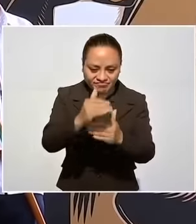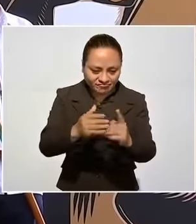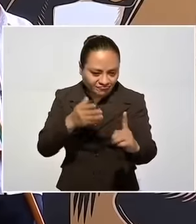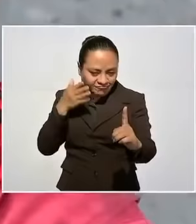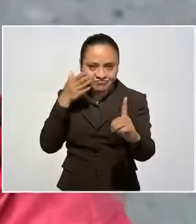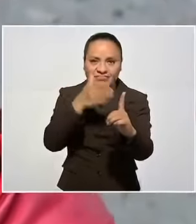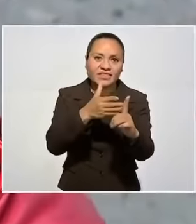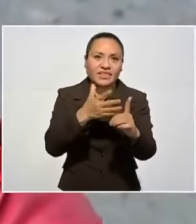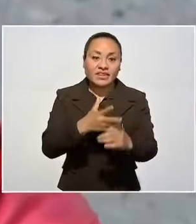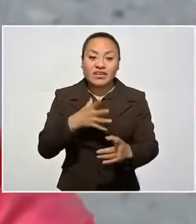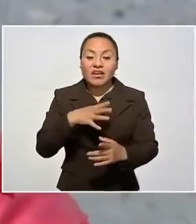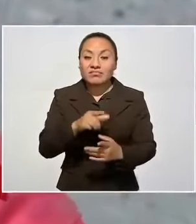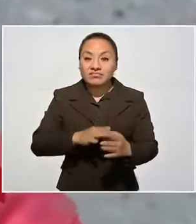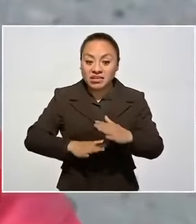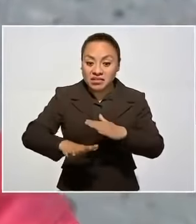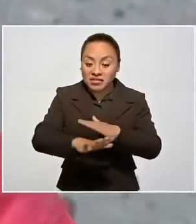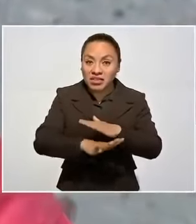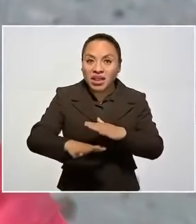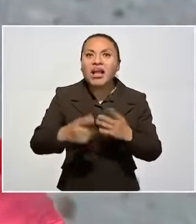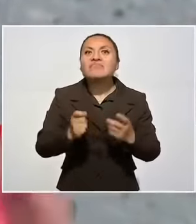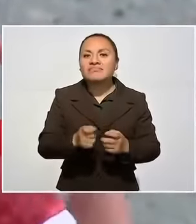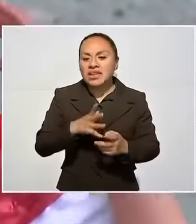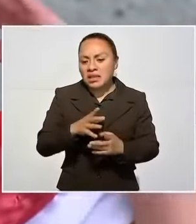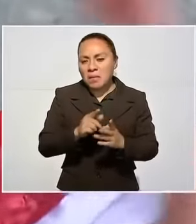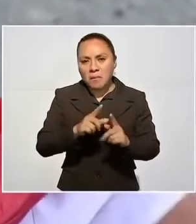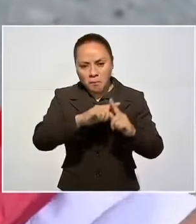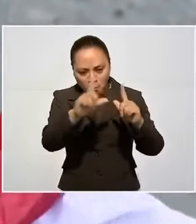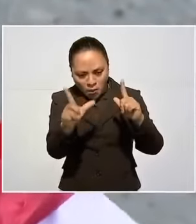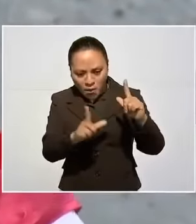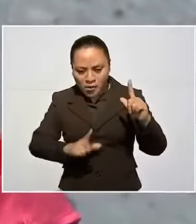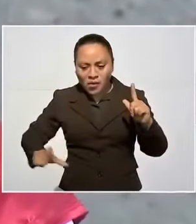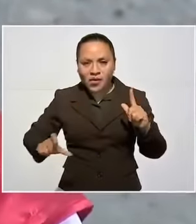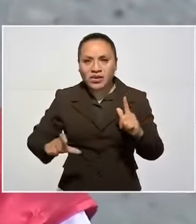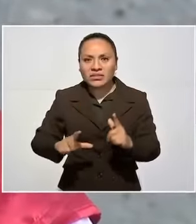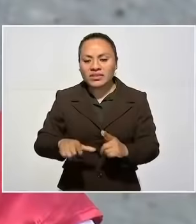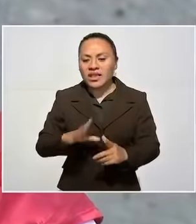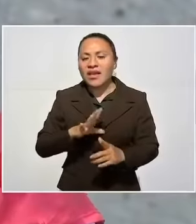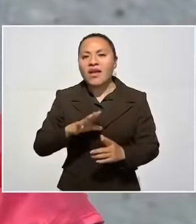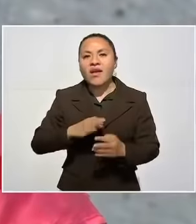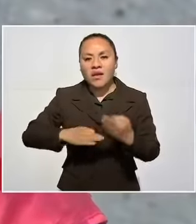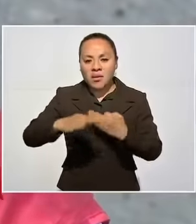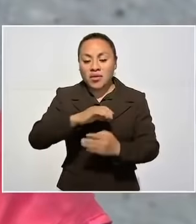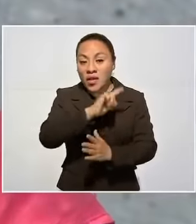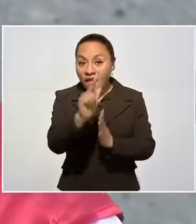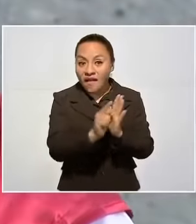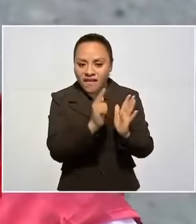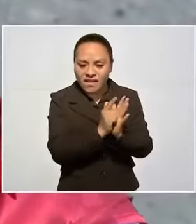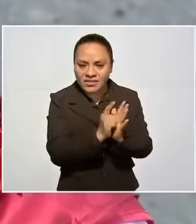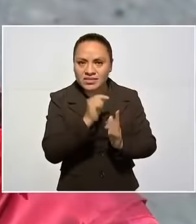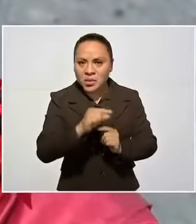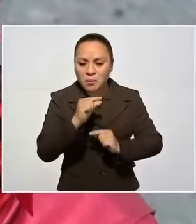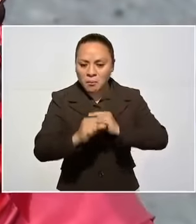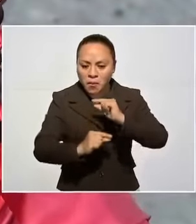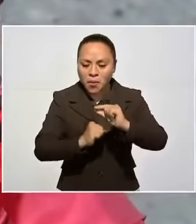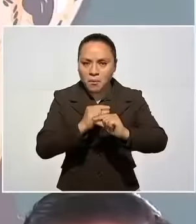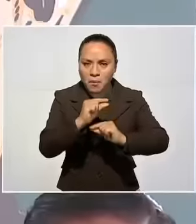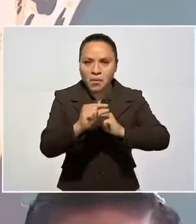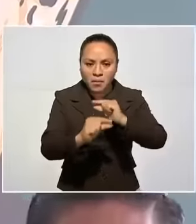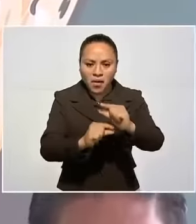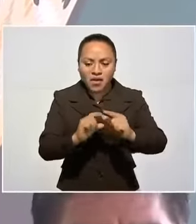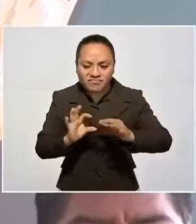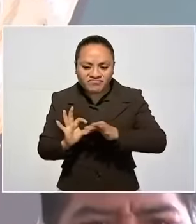trazaron los cimientos de la República y del Estado laico que poco a poco han ido